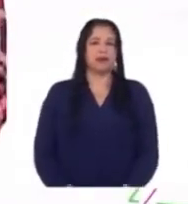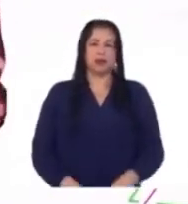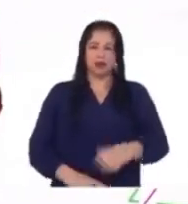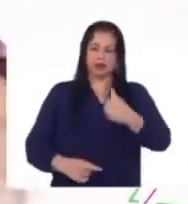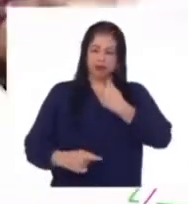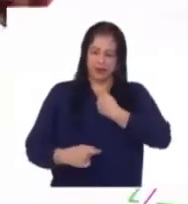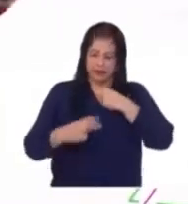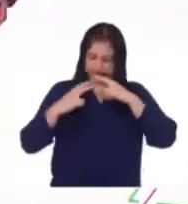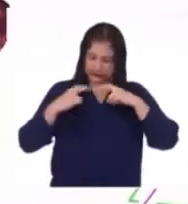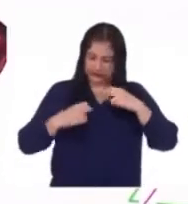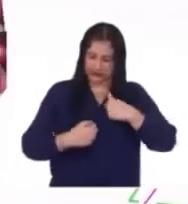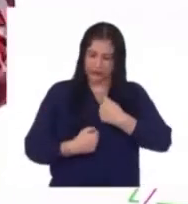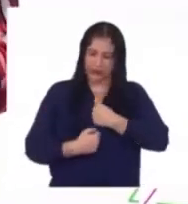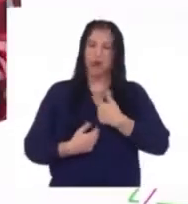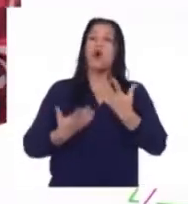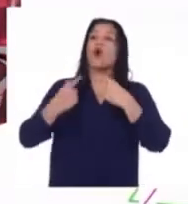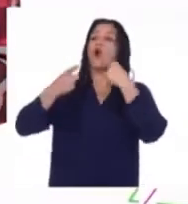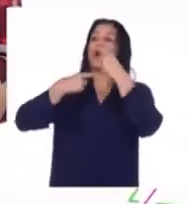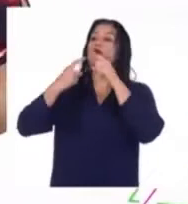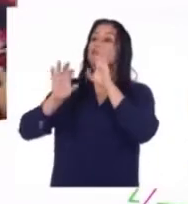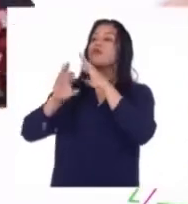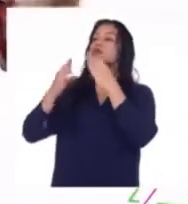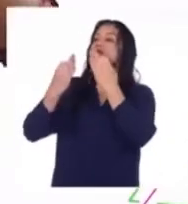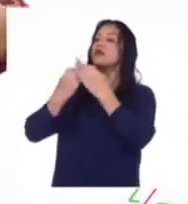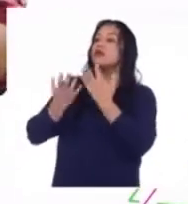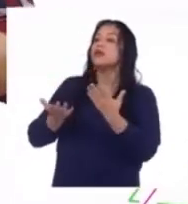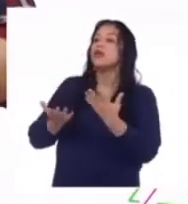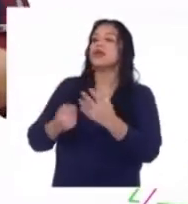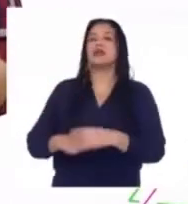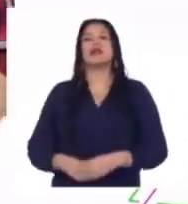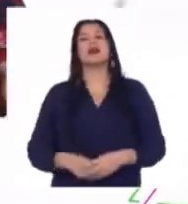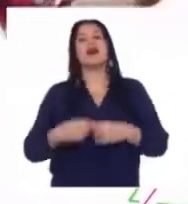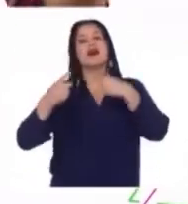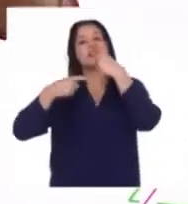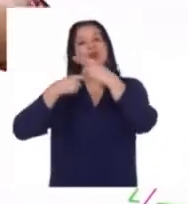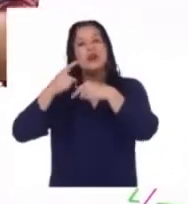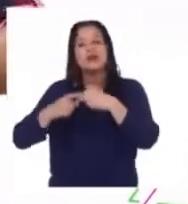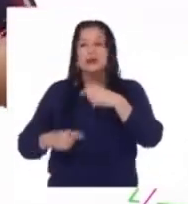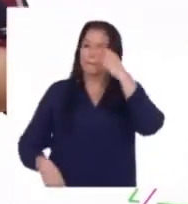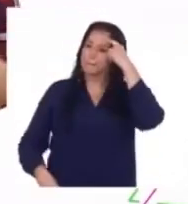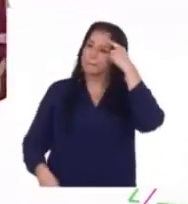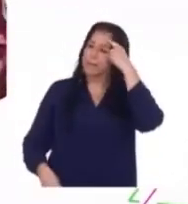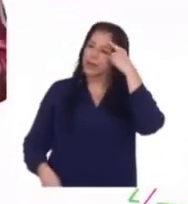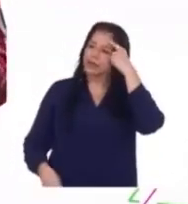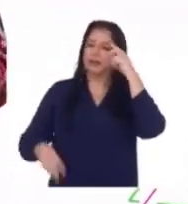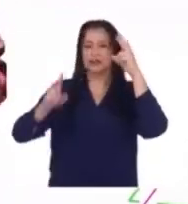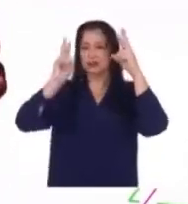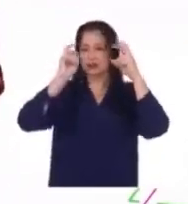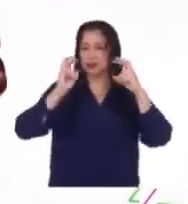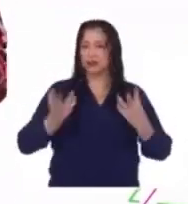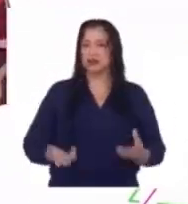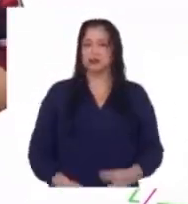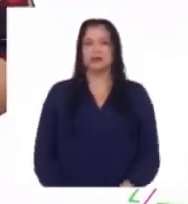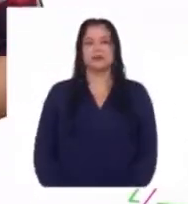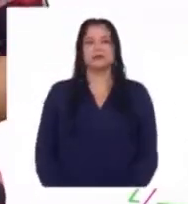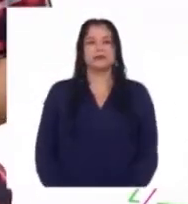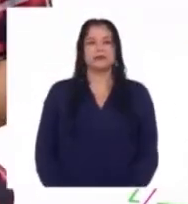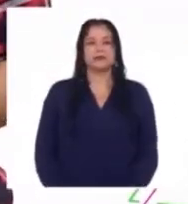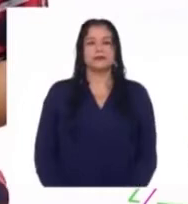Díganselo de repente entre ustedes, entre sus familiares, coméntenlo, reflexionen sobre el tema.